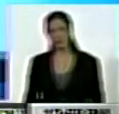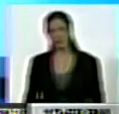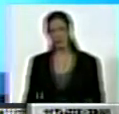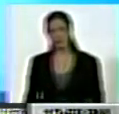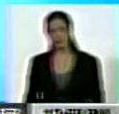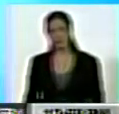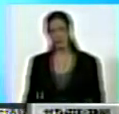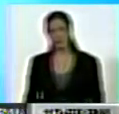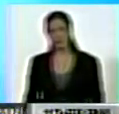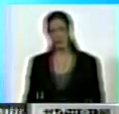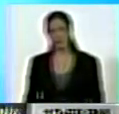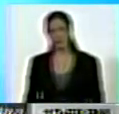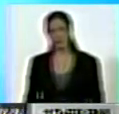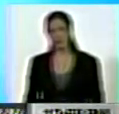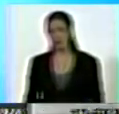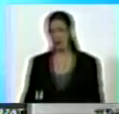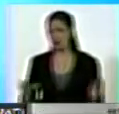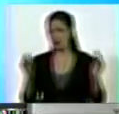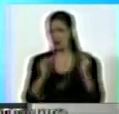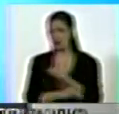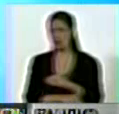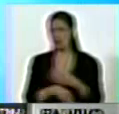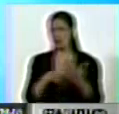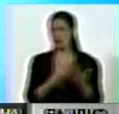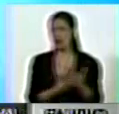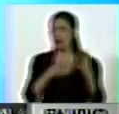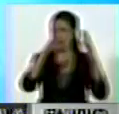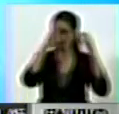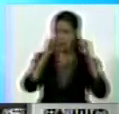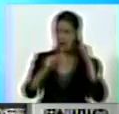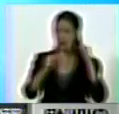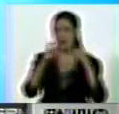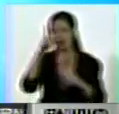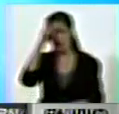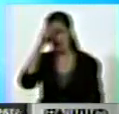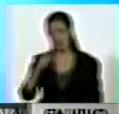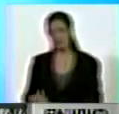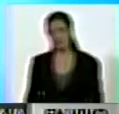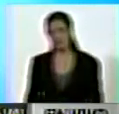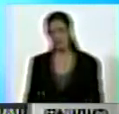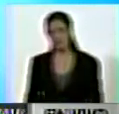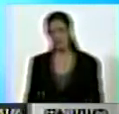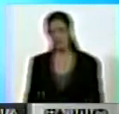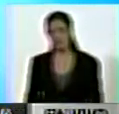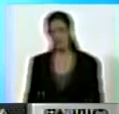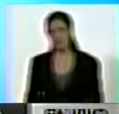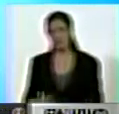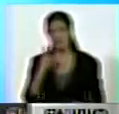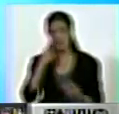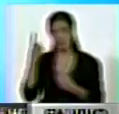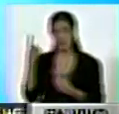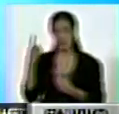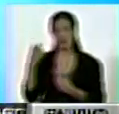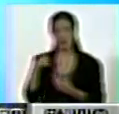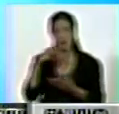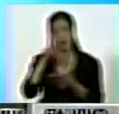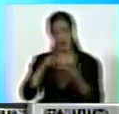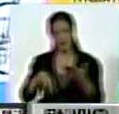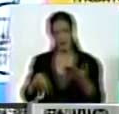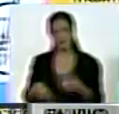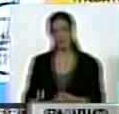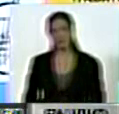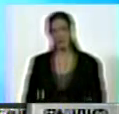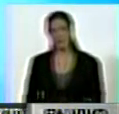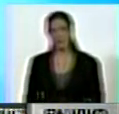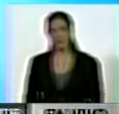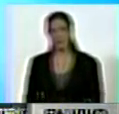con el titular de la cuenta, que es nuestro embajador en Irak. Ahí está, yo lo voy a leer.